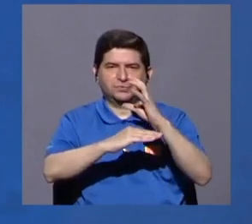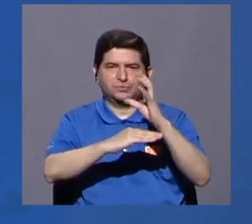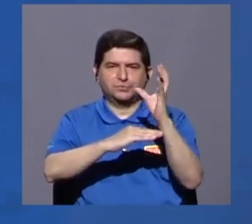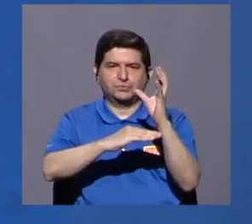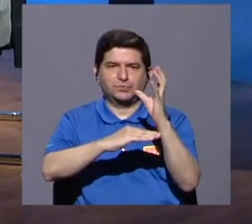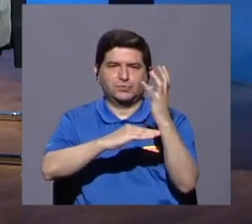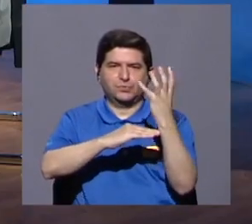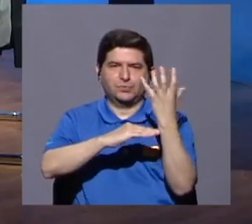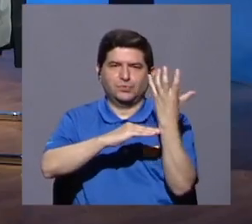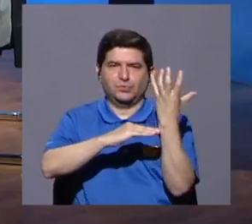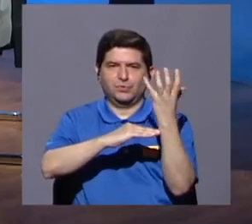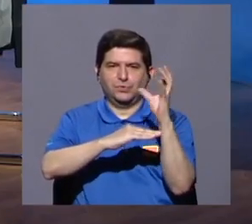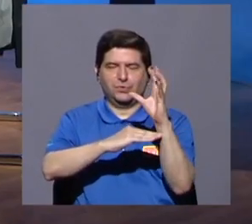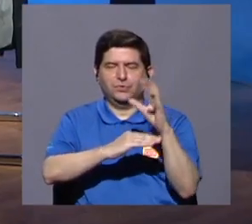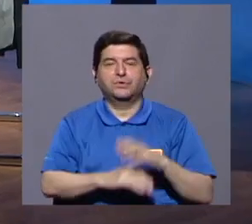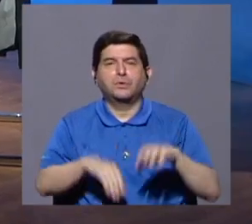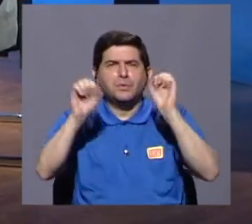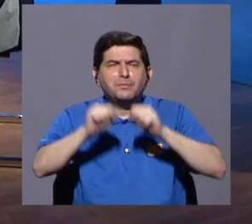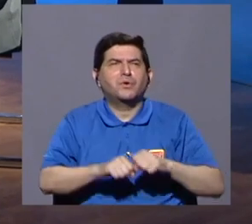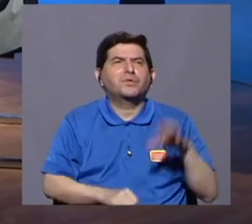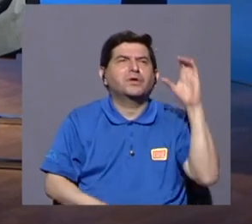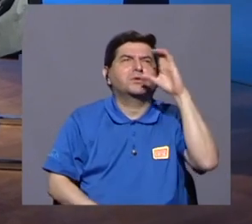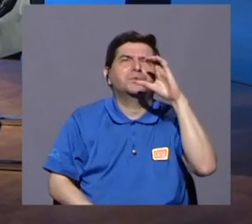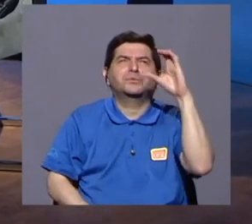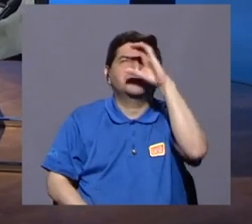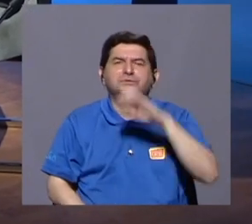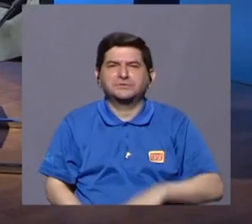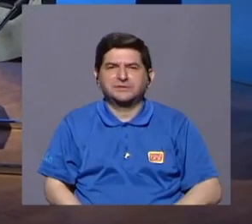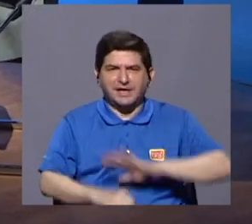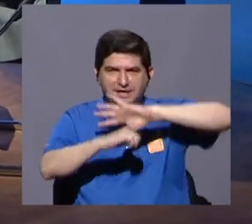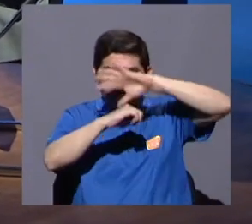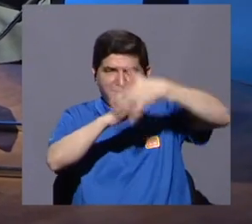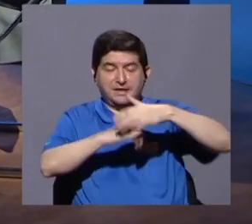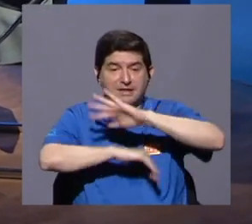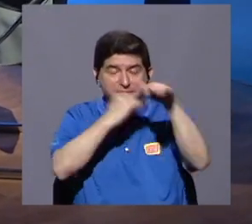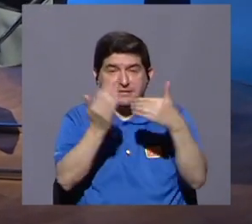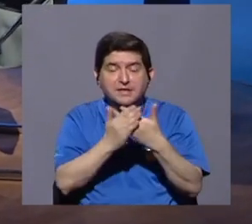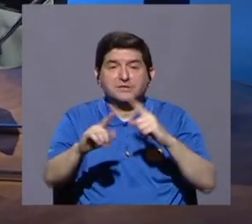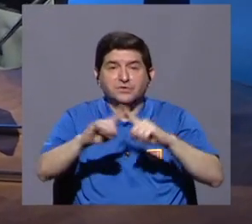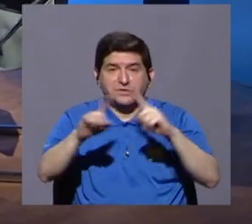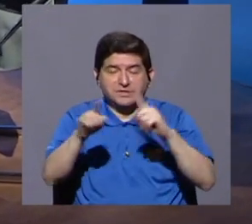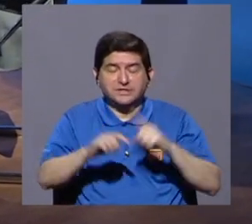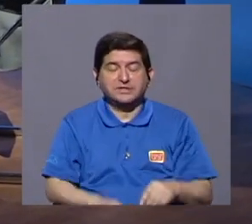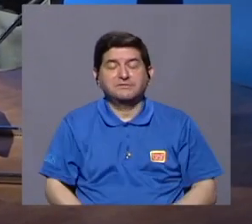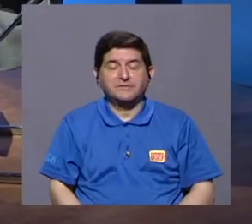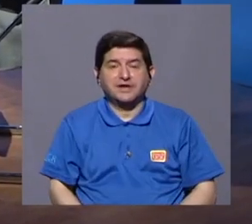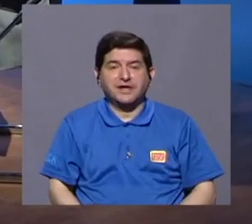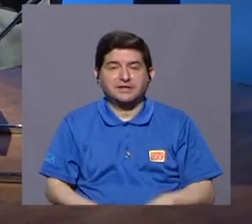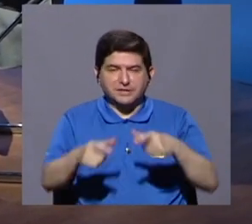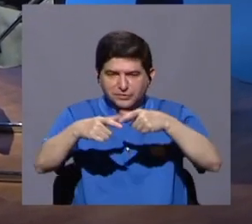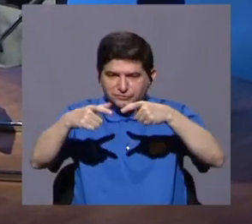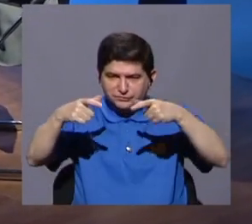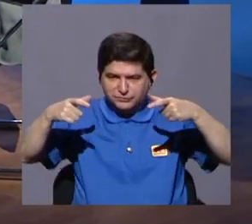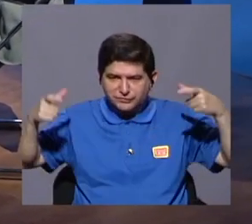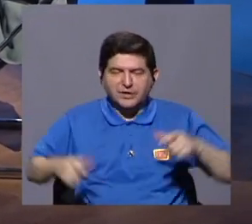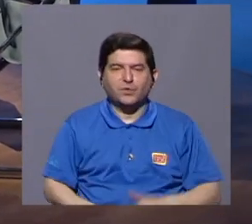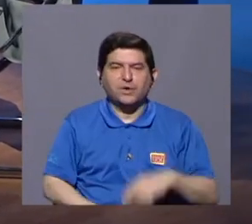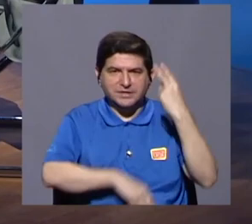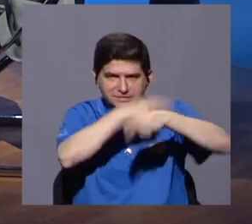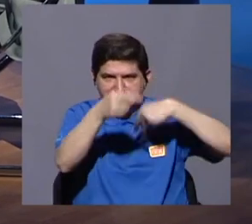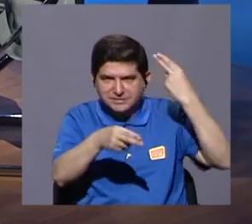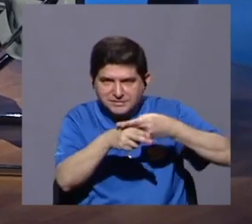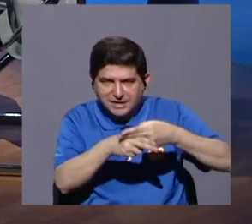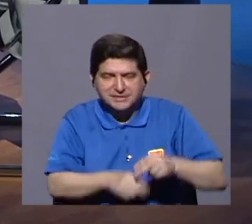celestes entonces este de todas las frecuencias que emiten los cuerpos en el universo bueno los